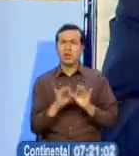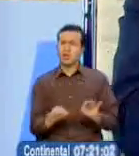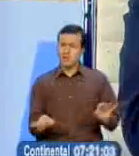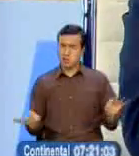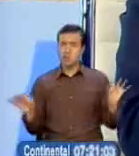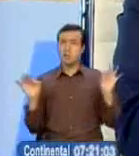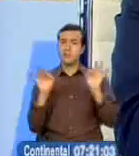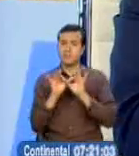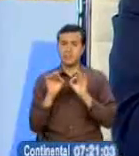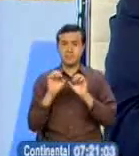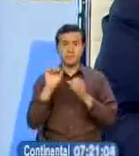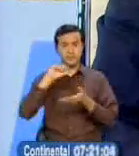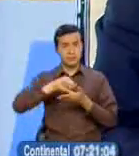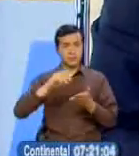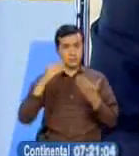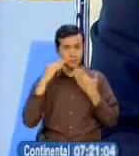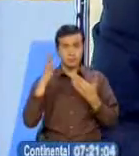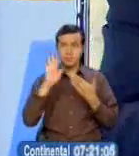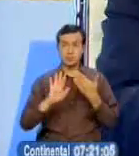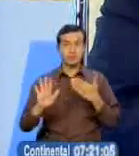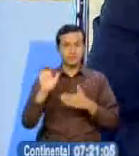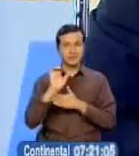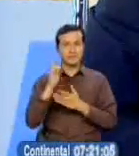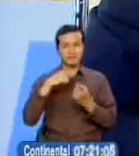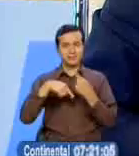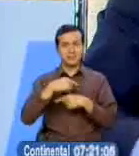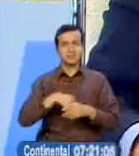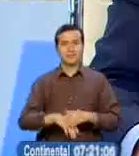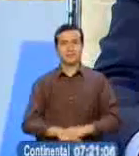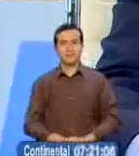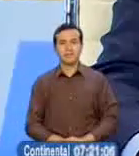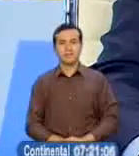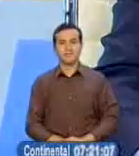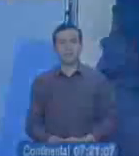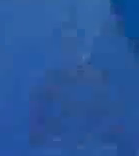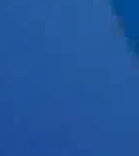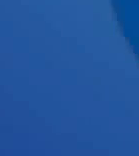importante para la ciudad de Guayaquil y para el Ecuador. Venimos de inmediato.